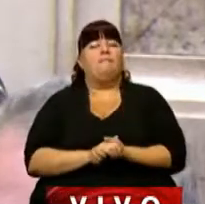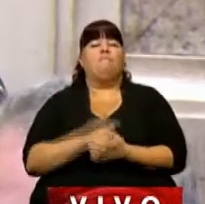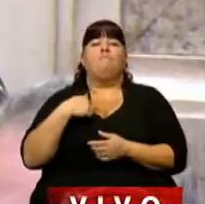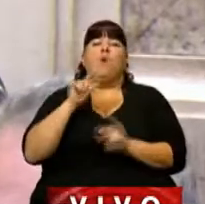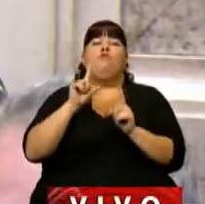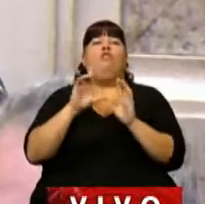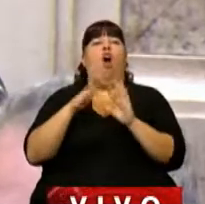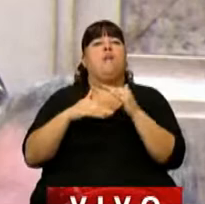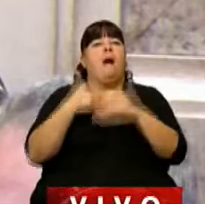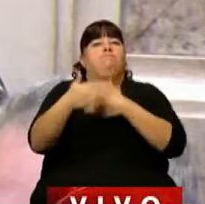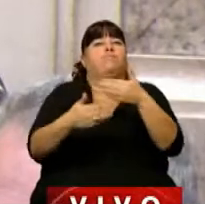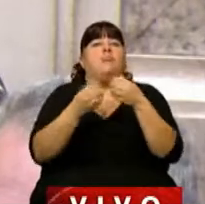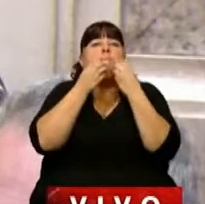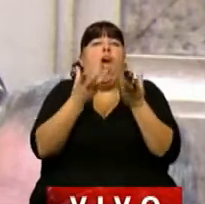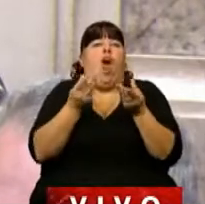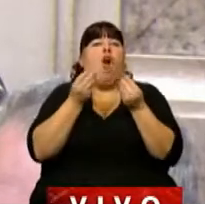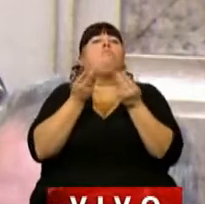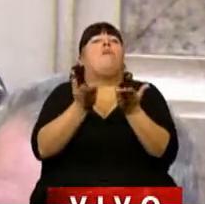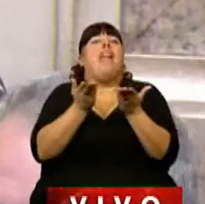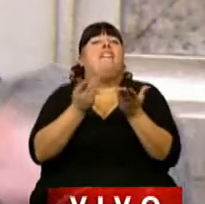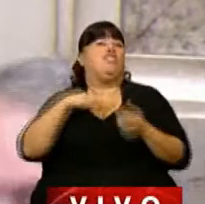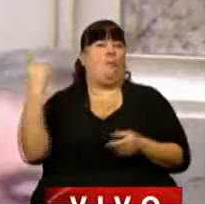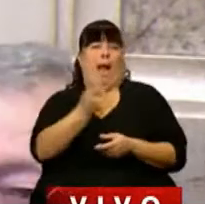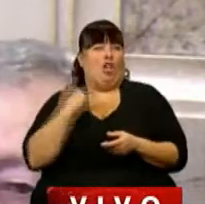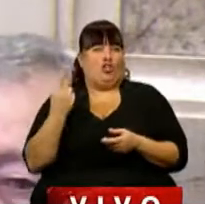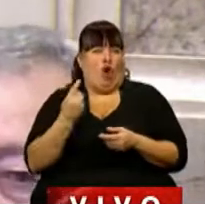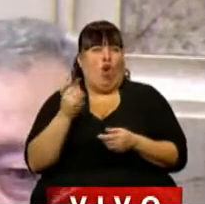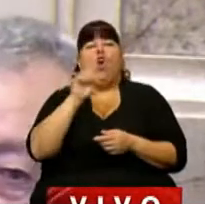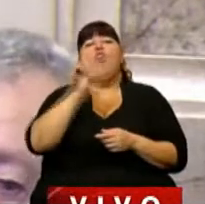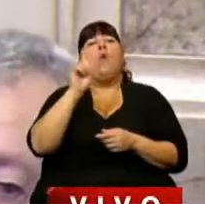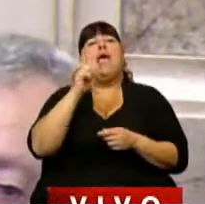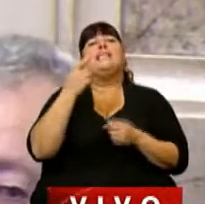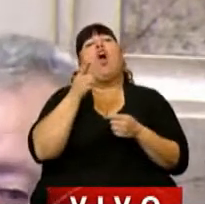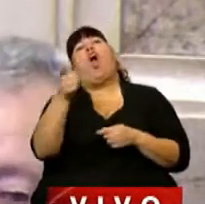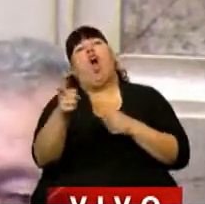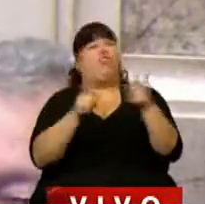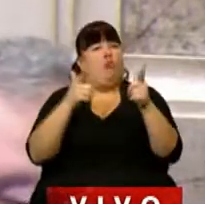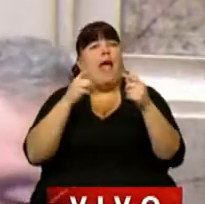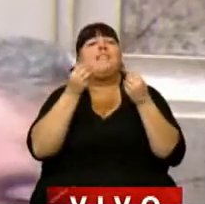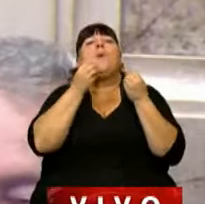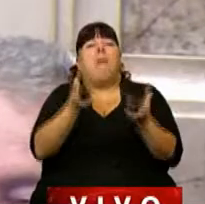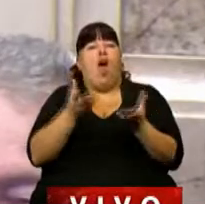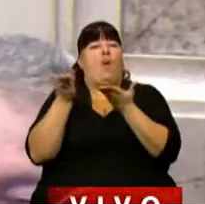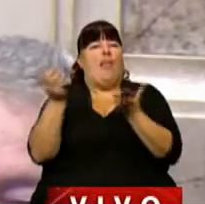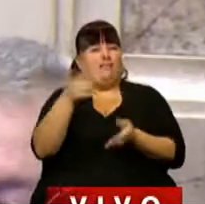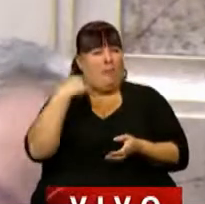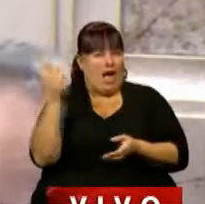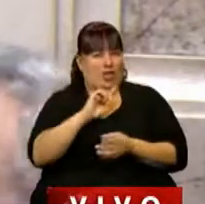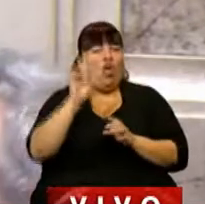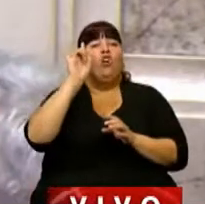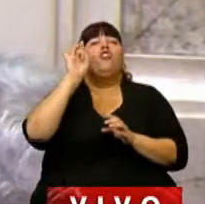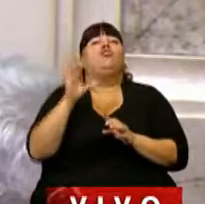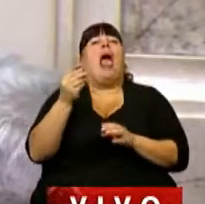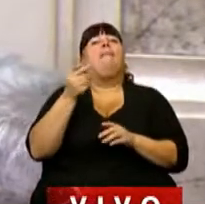un paso en beneficio, como bien se ha dicho, de todos. No es en perjuicio de nadie. No afecta nada más que a